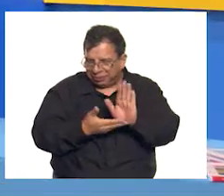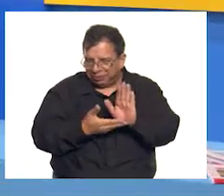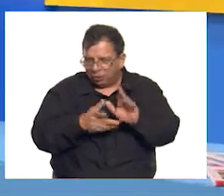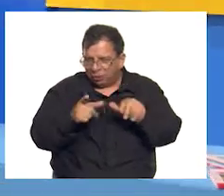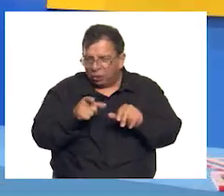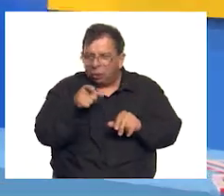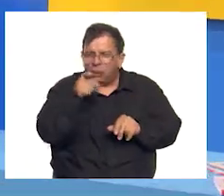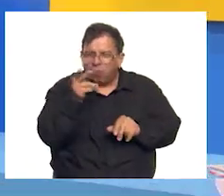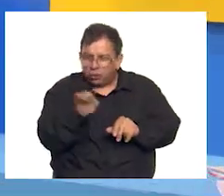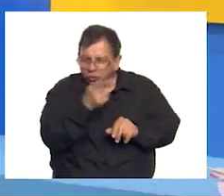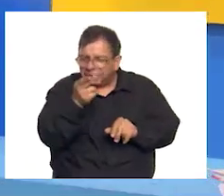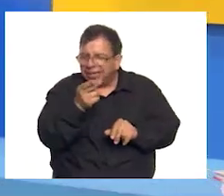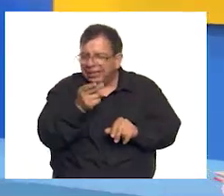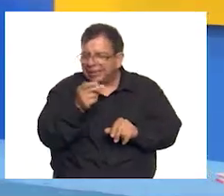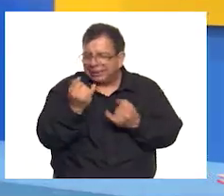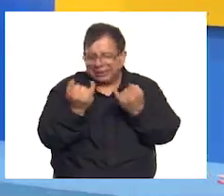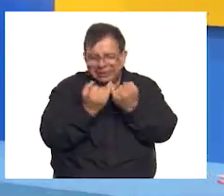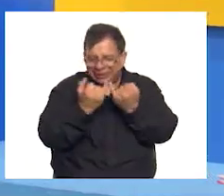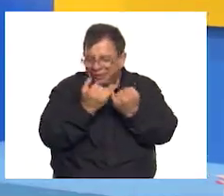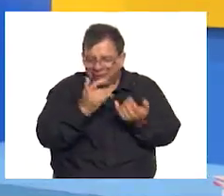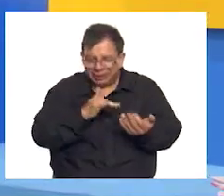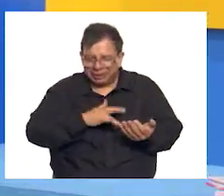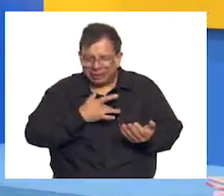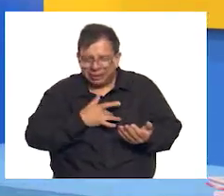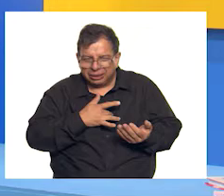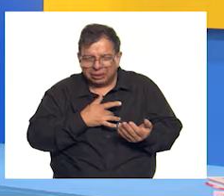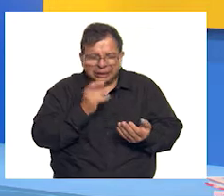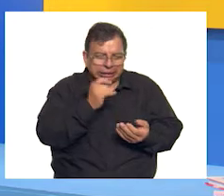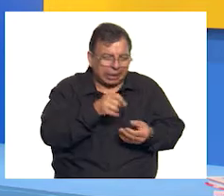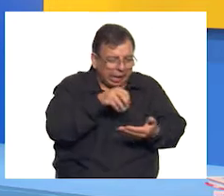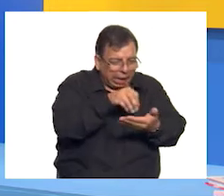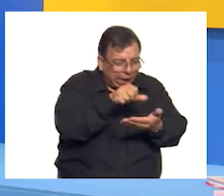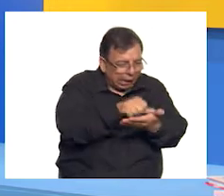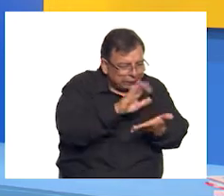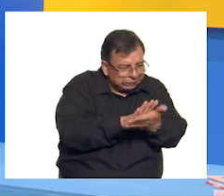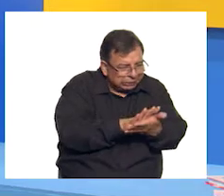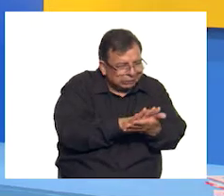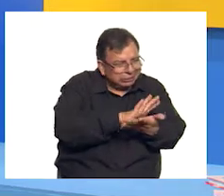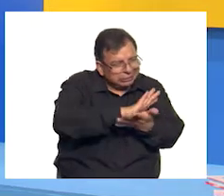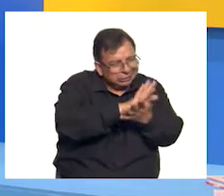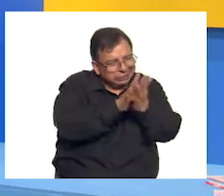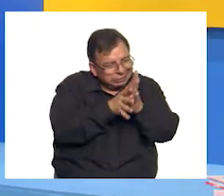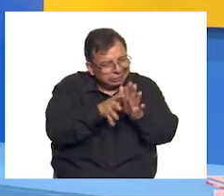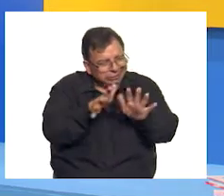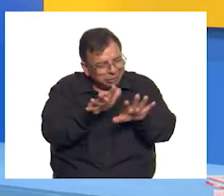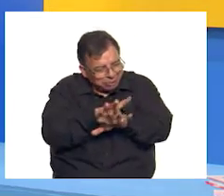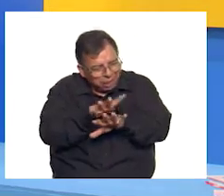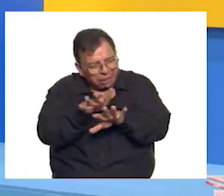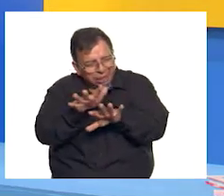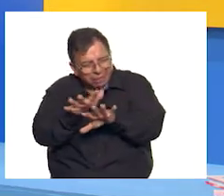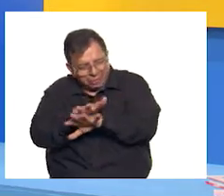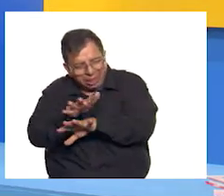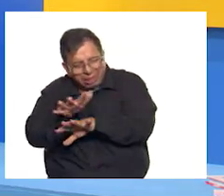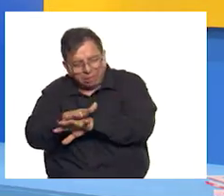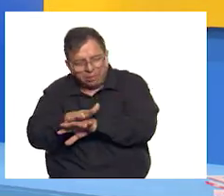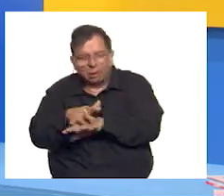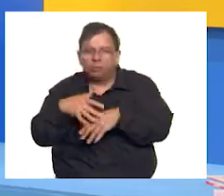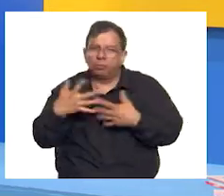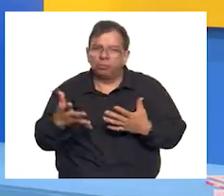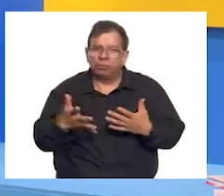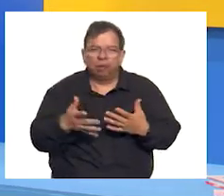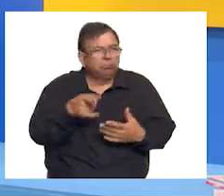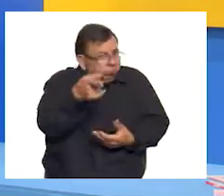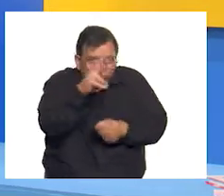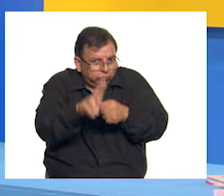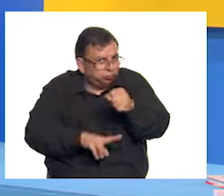similar al realizar su cartel en el sentido de tener que cambiar lo que habían definido en el boceto? Si es así, ya les dije que